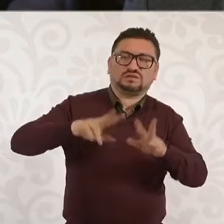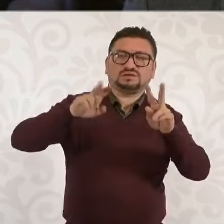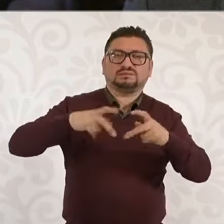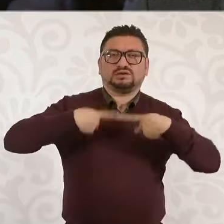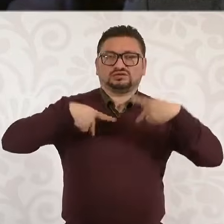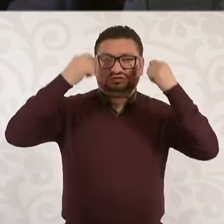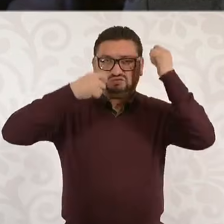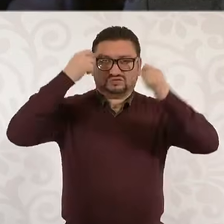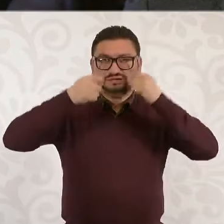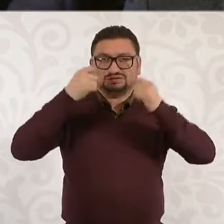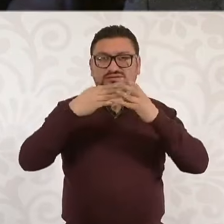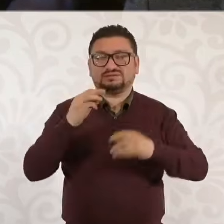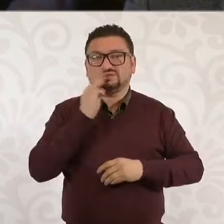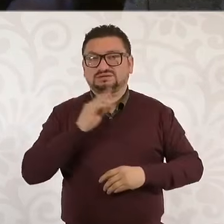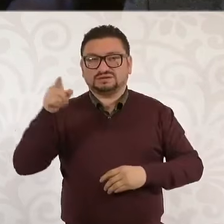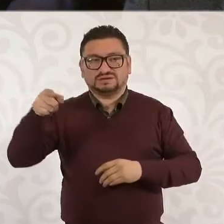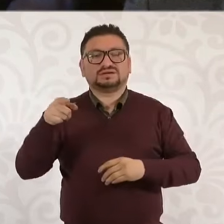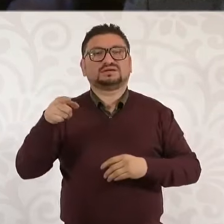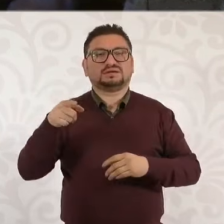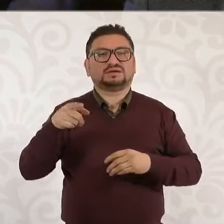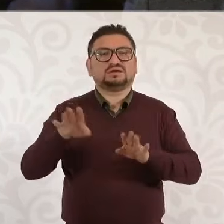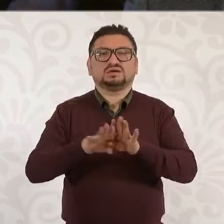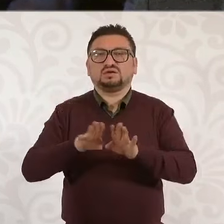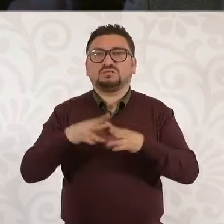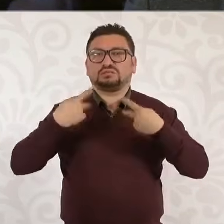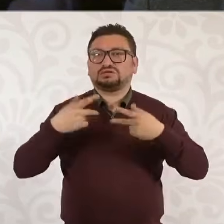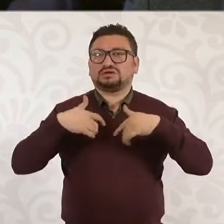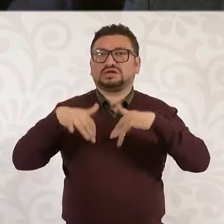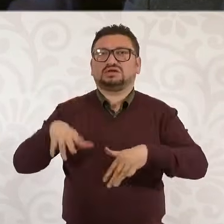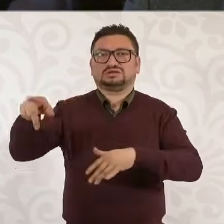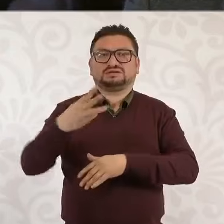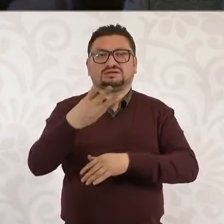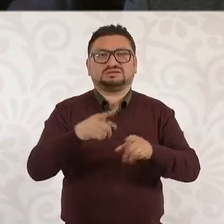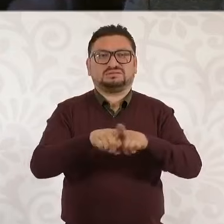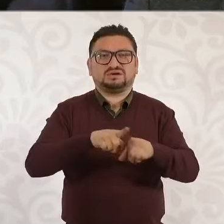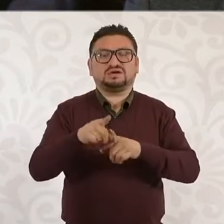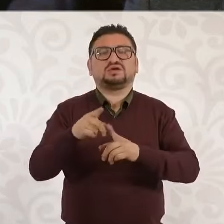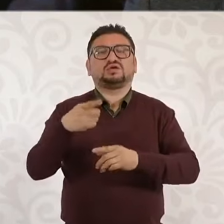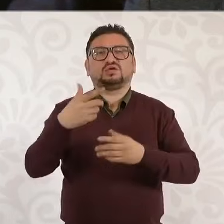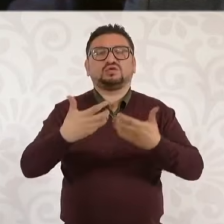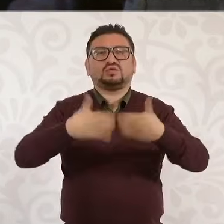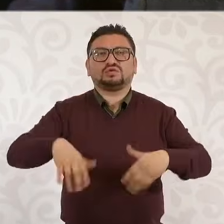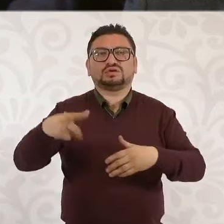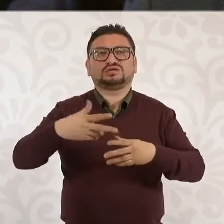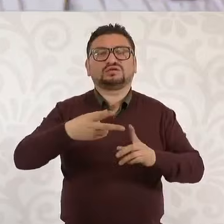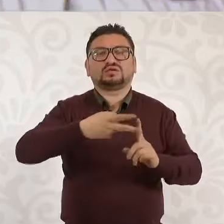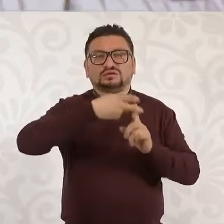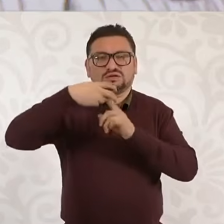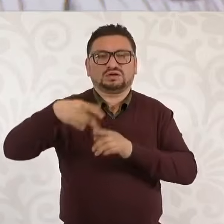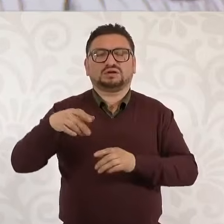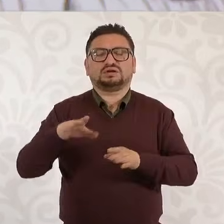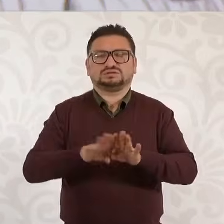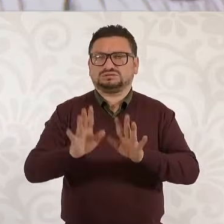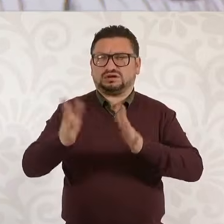que desaparecieron en Mazatlán? Fuera de Palacio Nacional están los familiares, que son 3 hermanos y un cuñado que fueron secuestrados. Sí, van a estar en